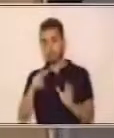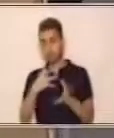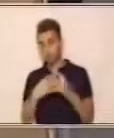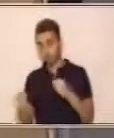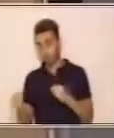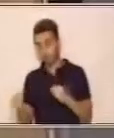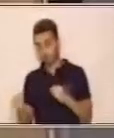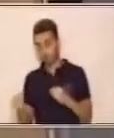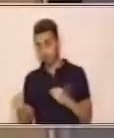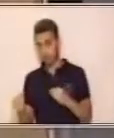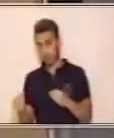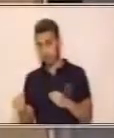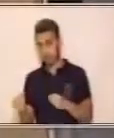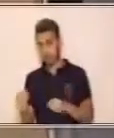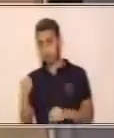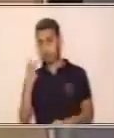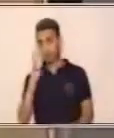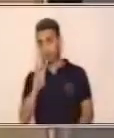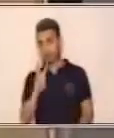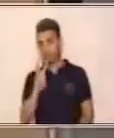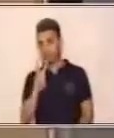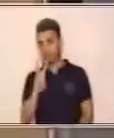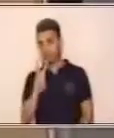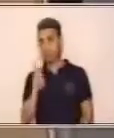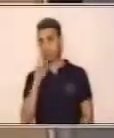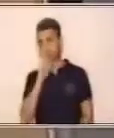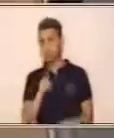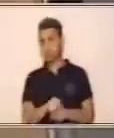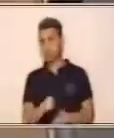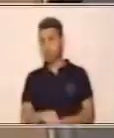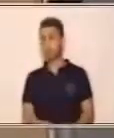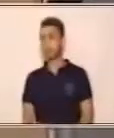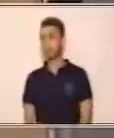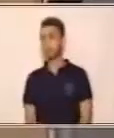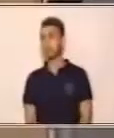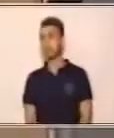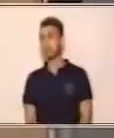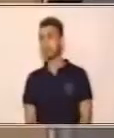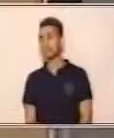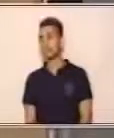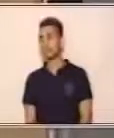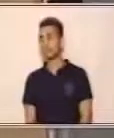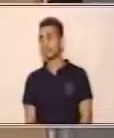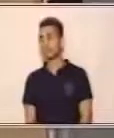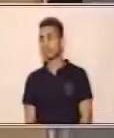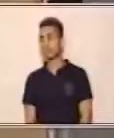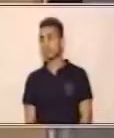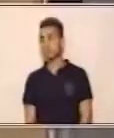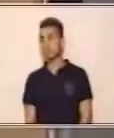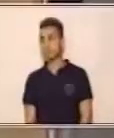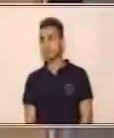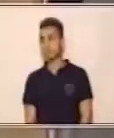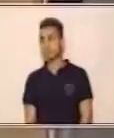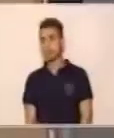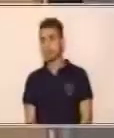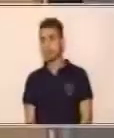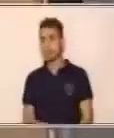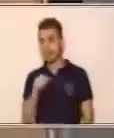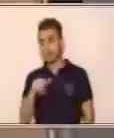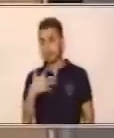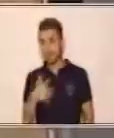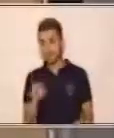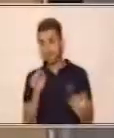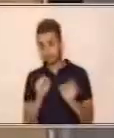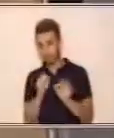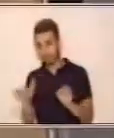quedar nuevamente 3. Y ahí tenemos entonces la parte decimal ya resuelta